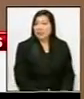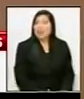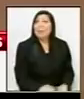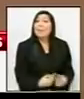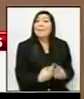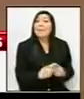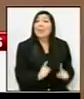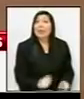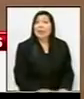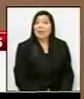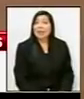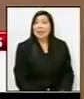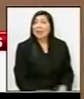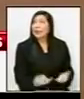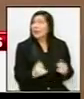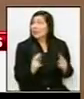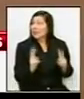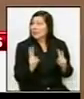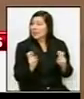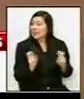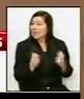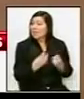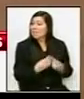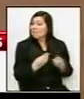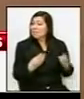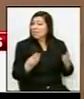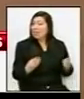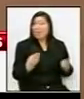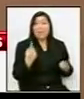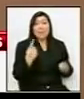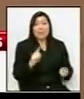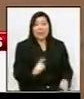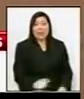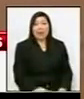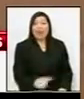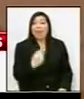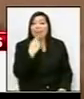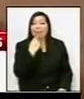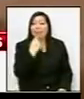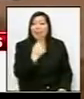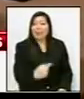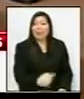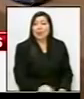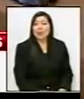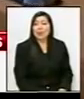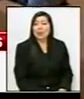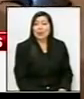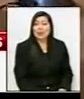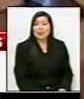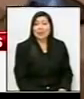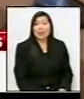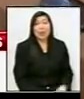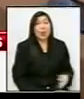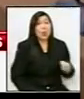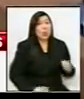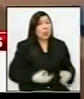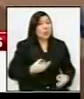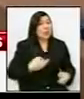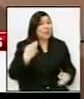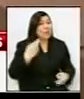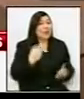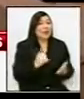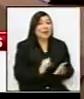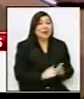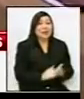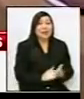pero este tema se hace en materia para la denuncia y el juicio político que se le